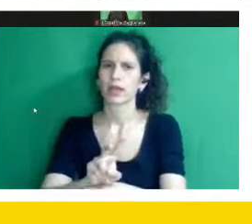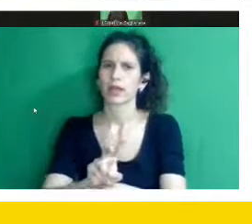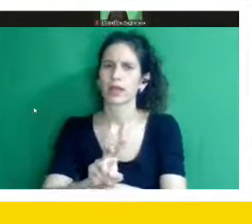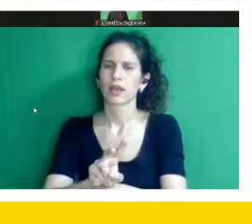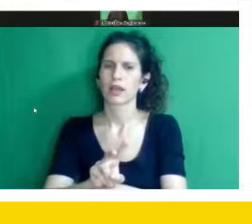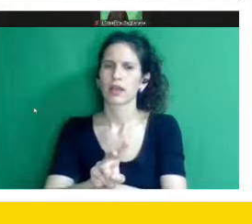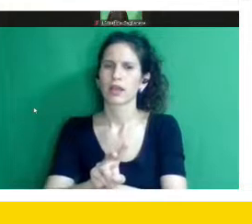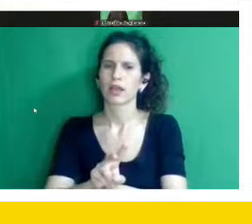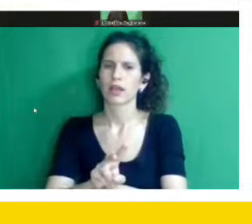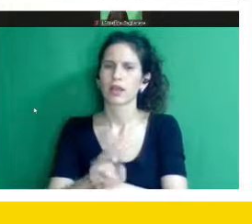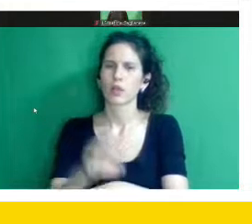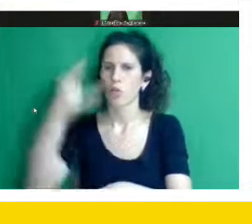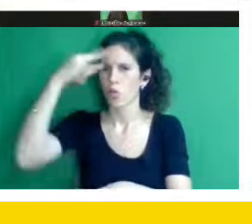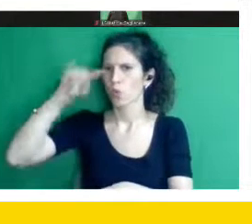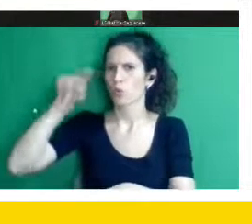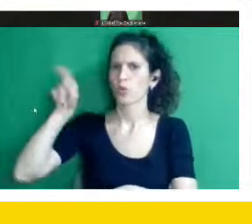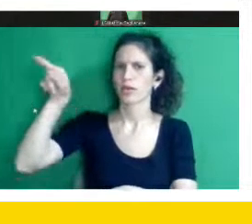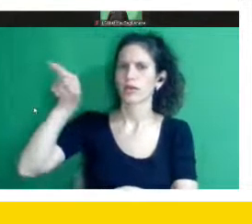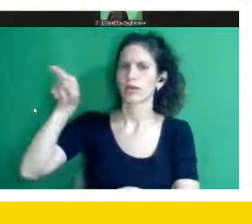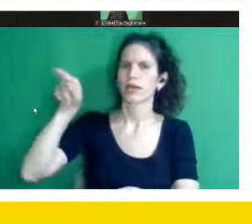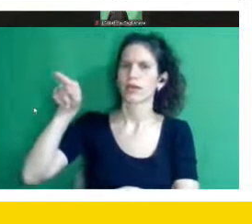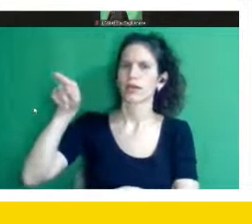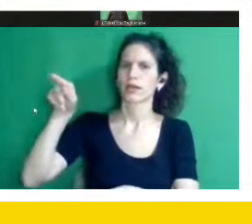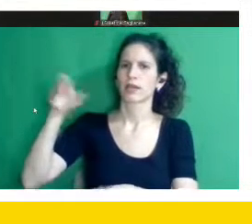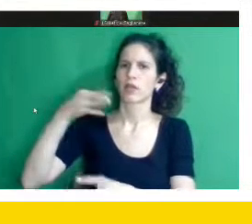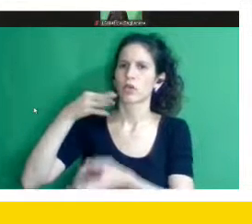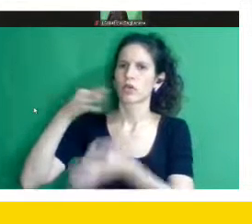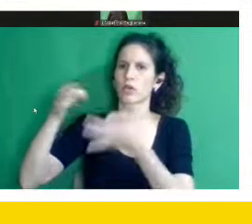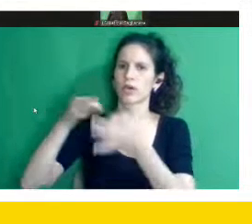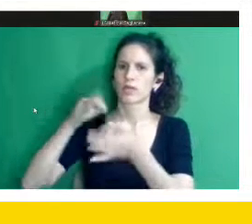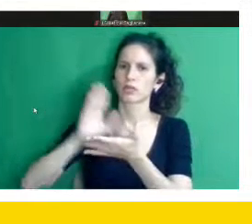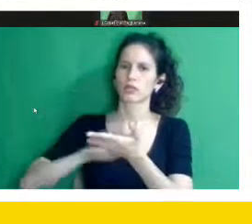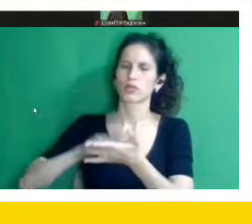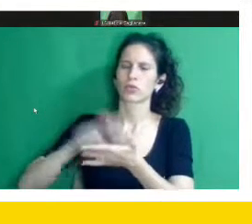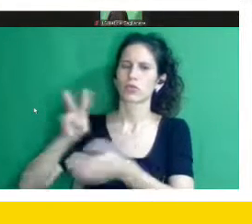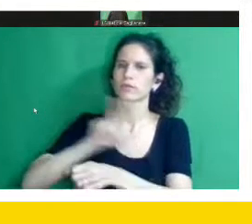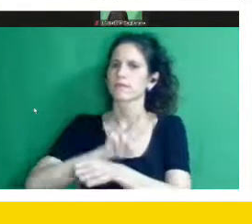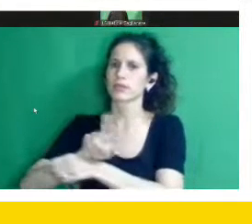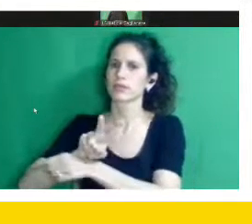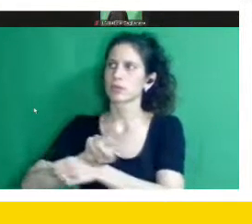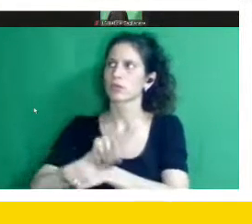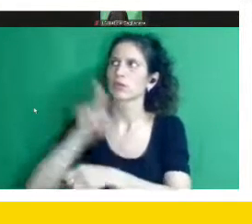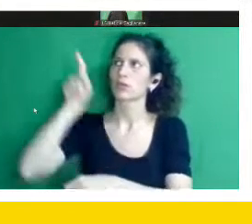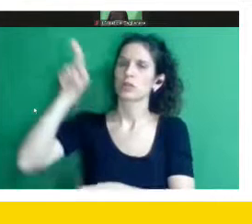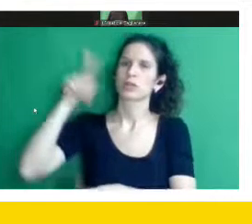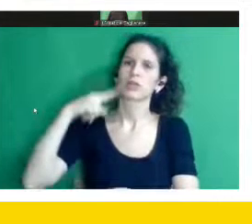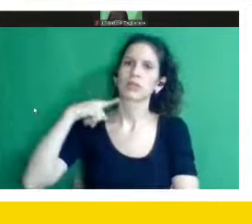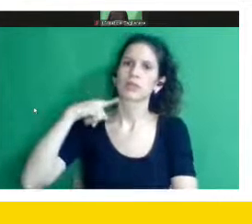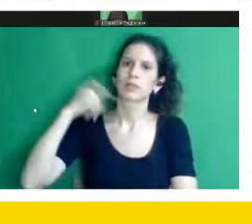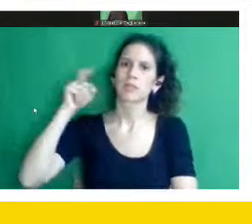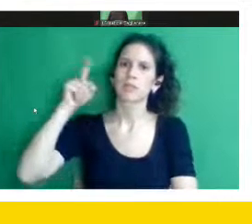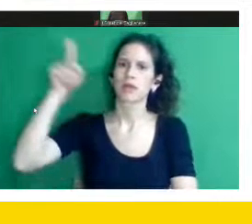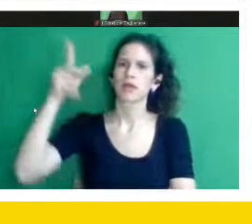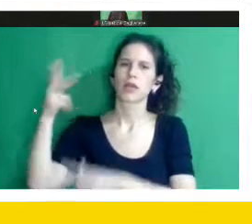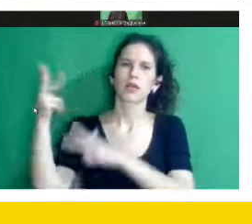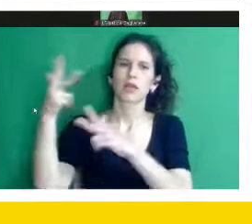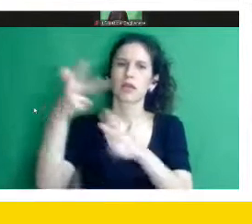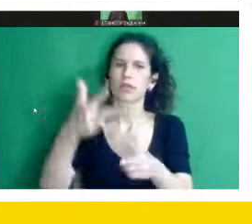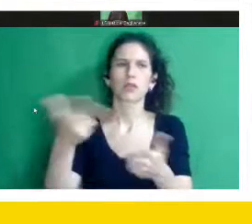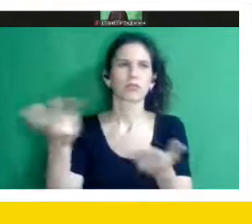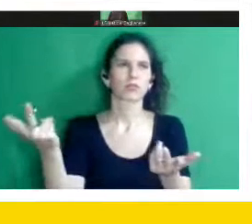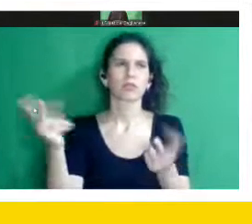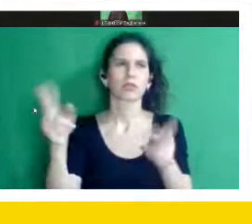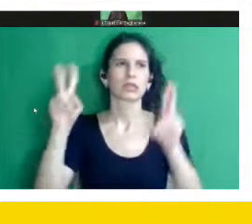y era un tema que los españoles decían que no se les había ocurrido tratar hasta que la red le dijo, y la seguridad, y empezó todo